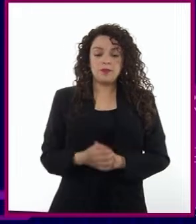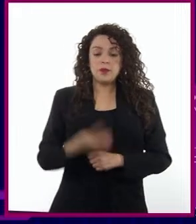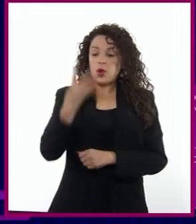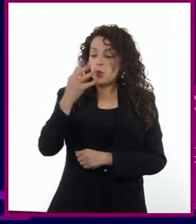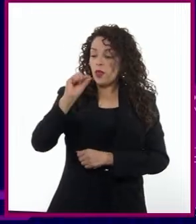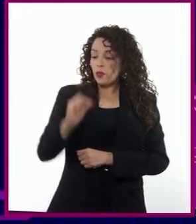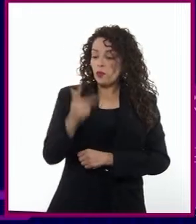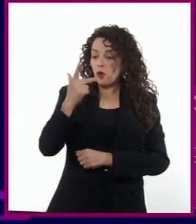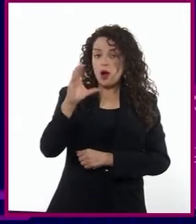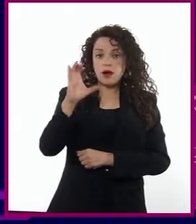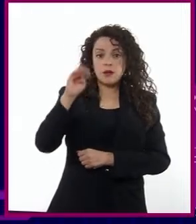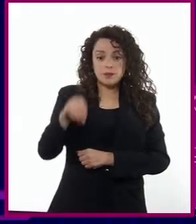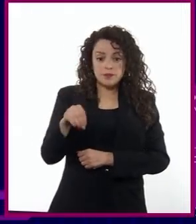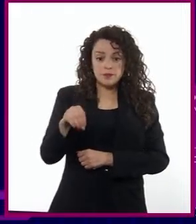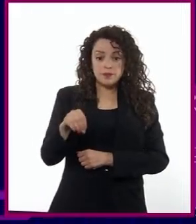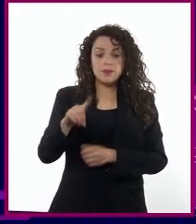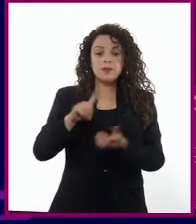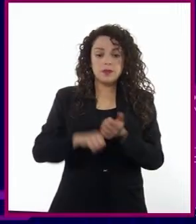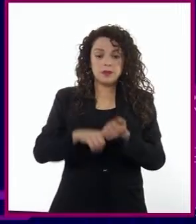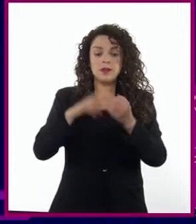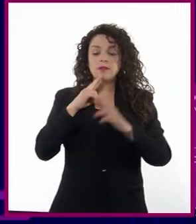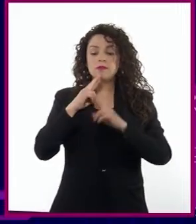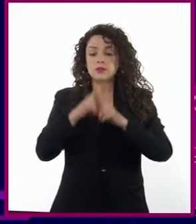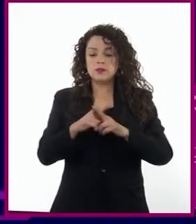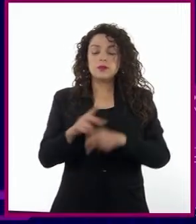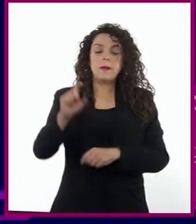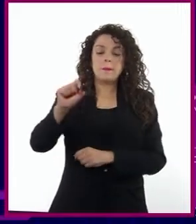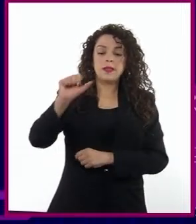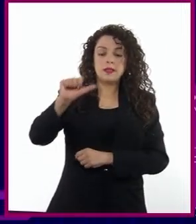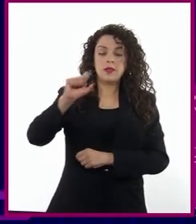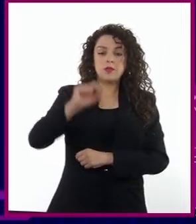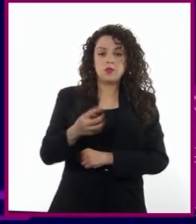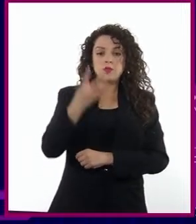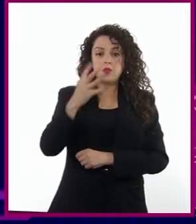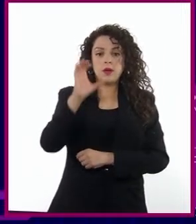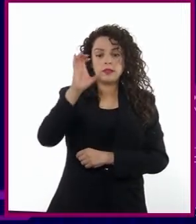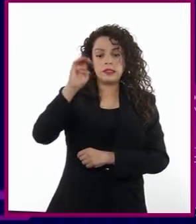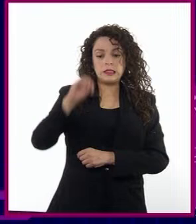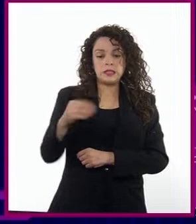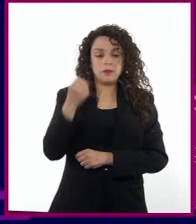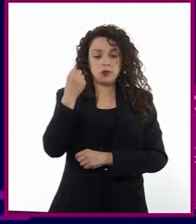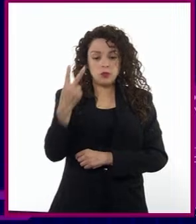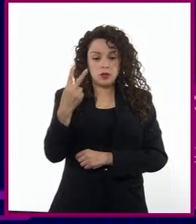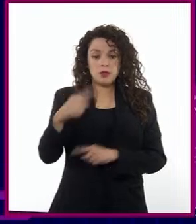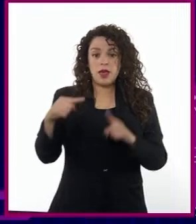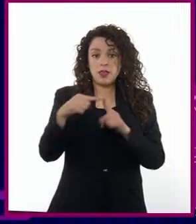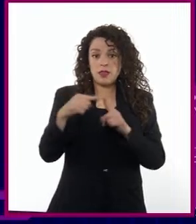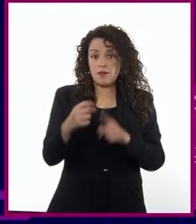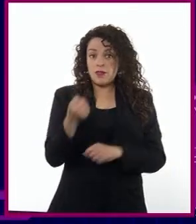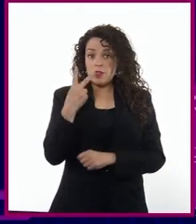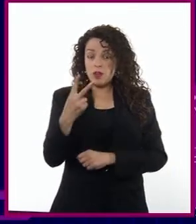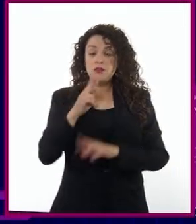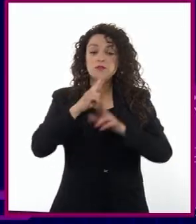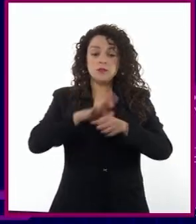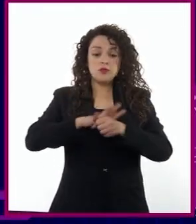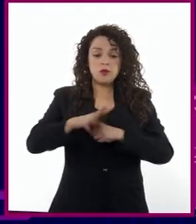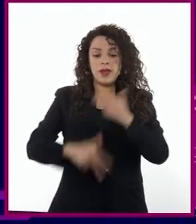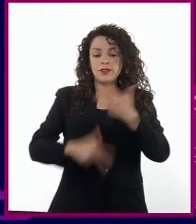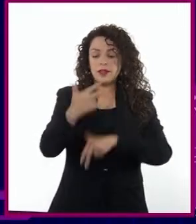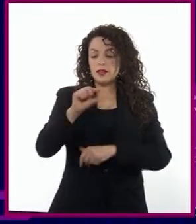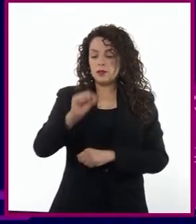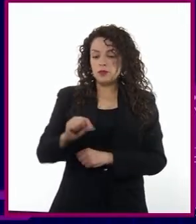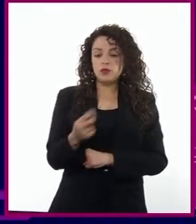4.8 centímetros igual a 26.4 centímetros cuadrados. Entre 2 es igual a